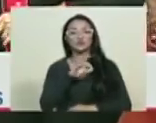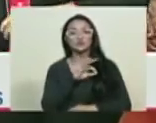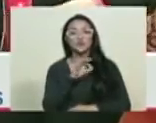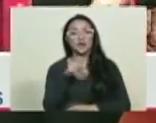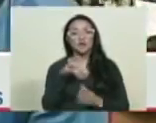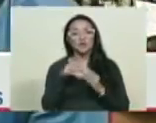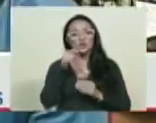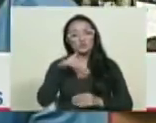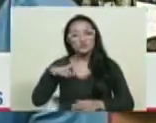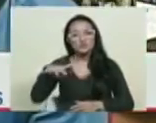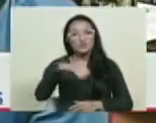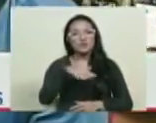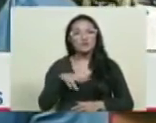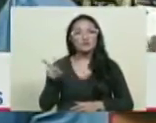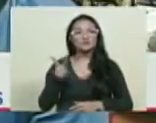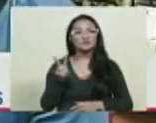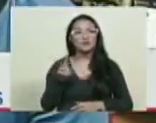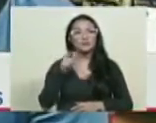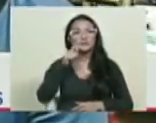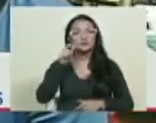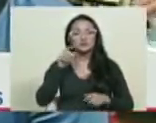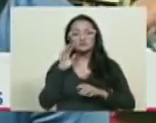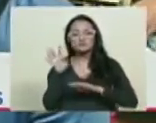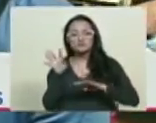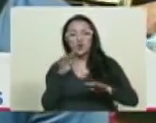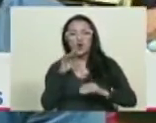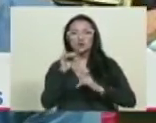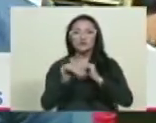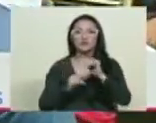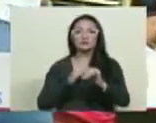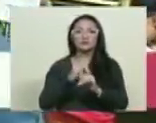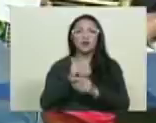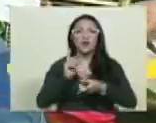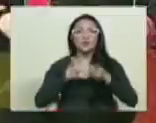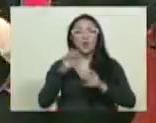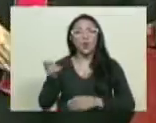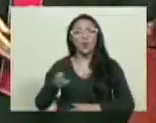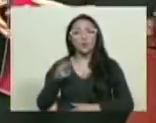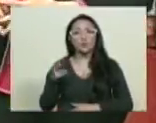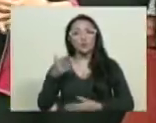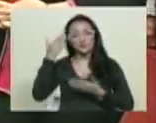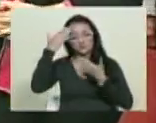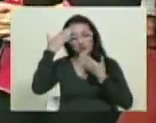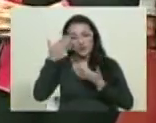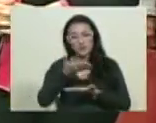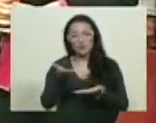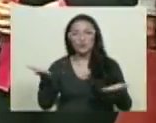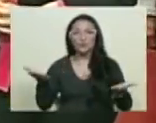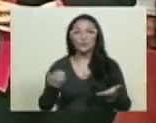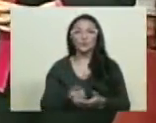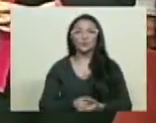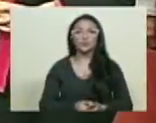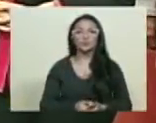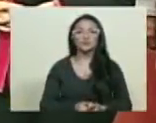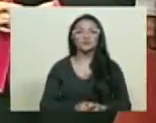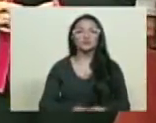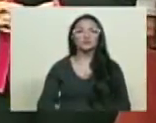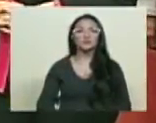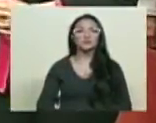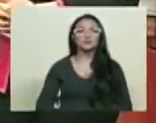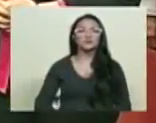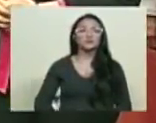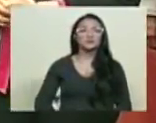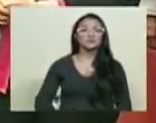pueblo venezuela los observadores internacionales algún observador de honduras le doy mis saludos en el